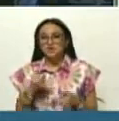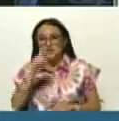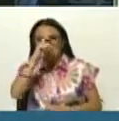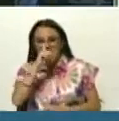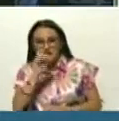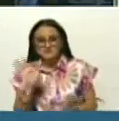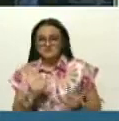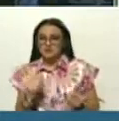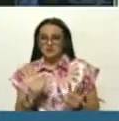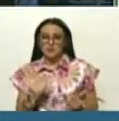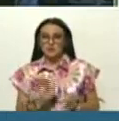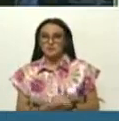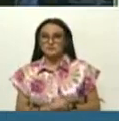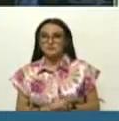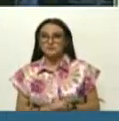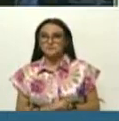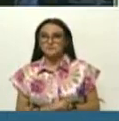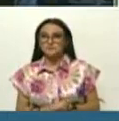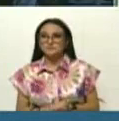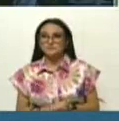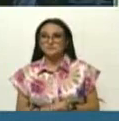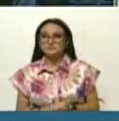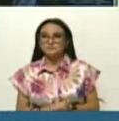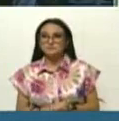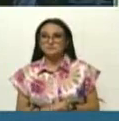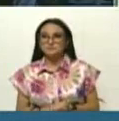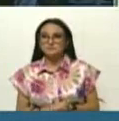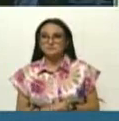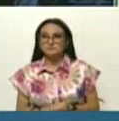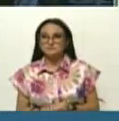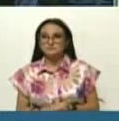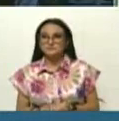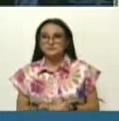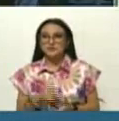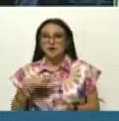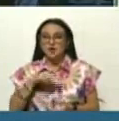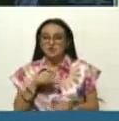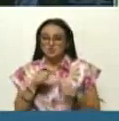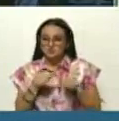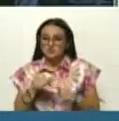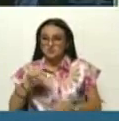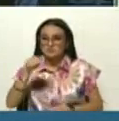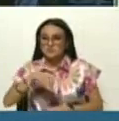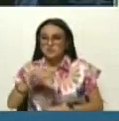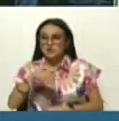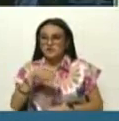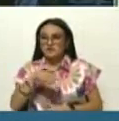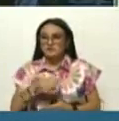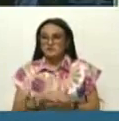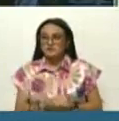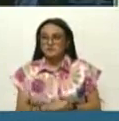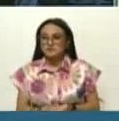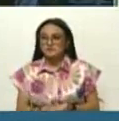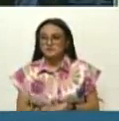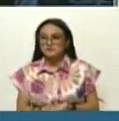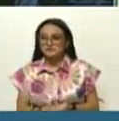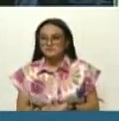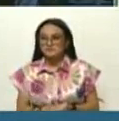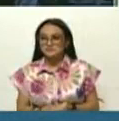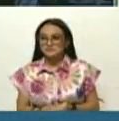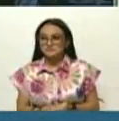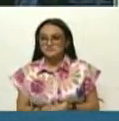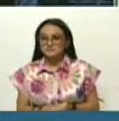pero es bien sabroso. Es bien sabroso que hoy día nosotros estemos aquí en la sede precisamente